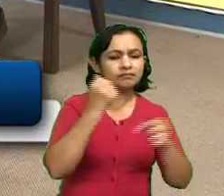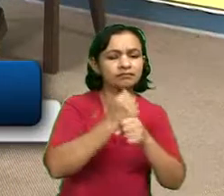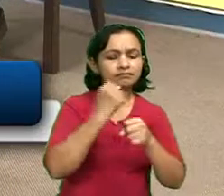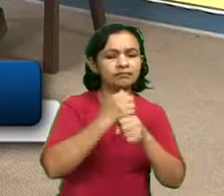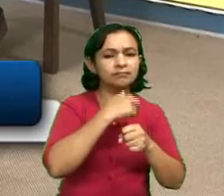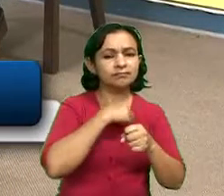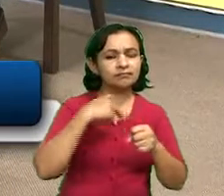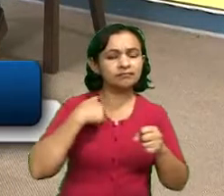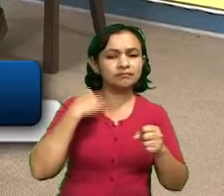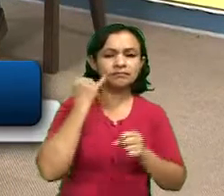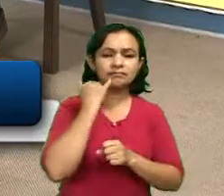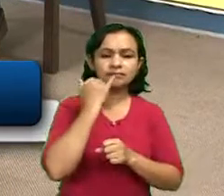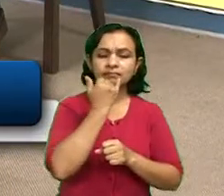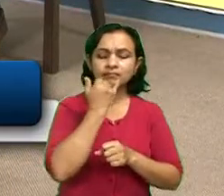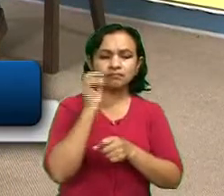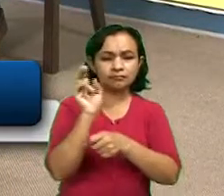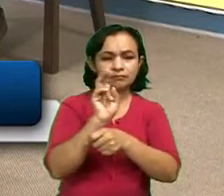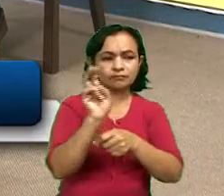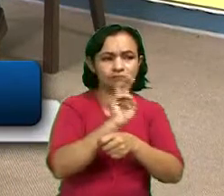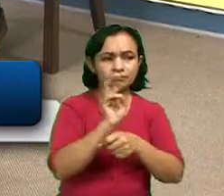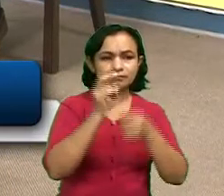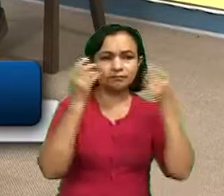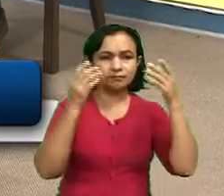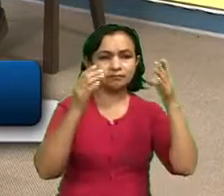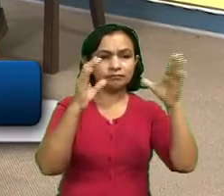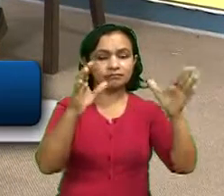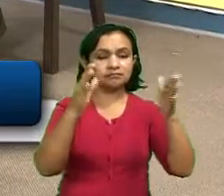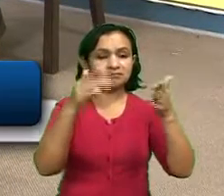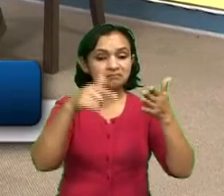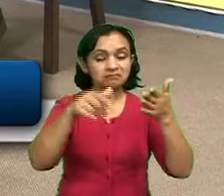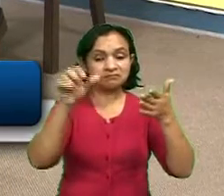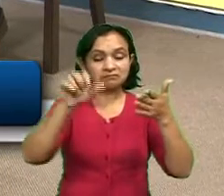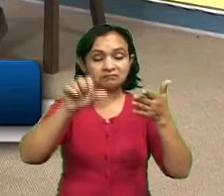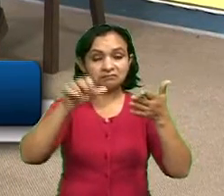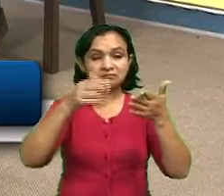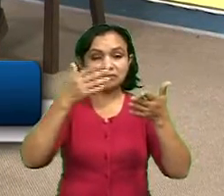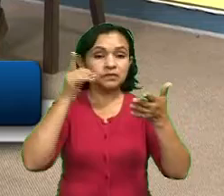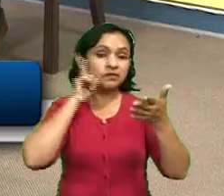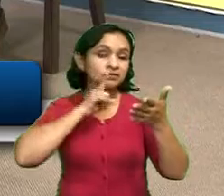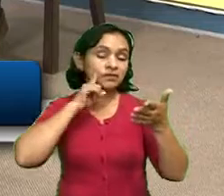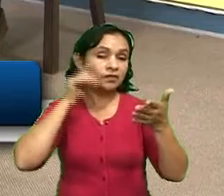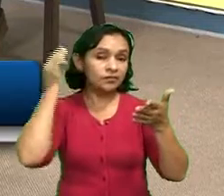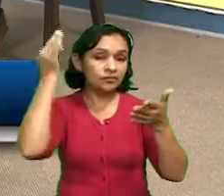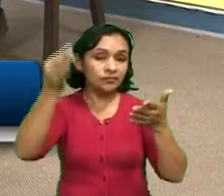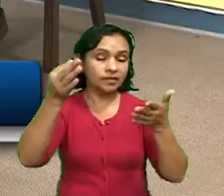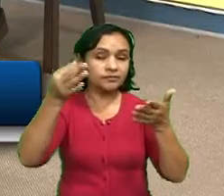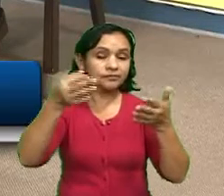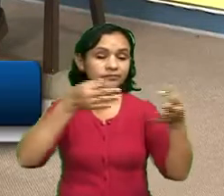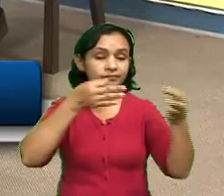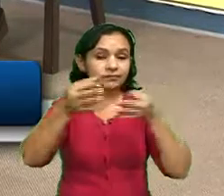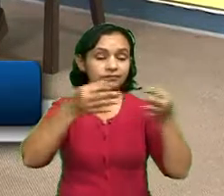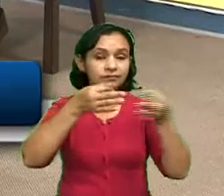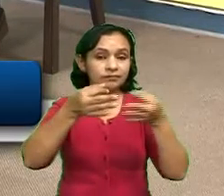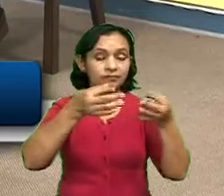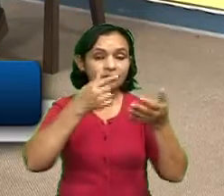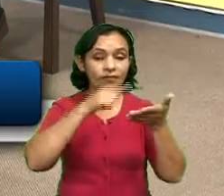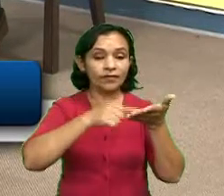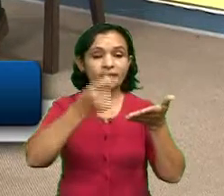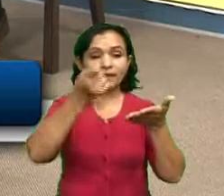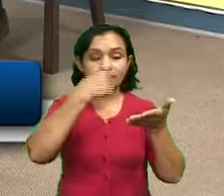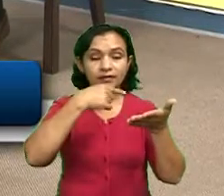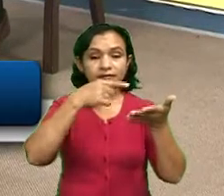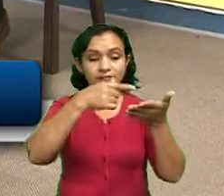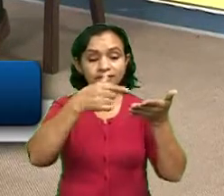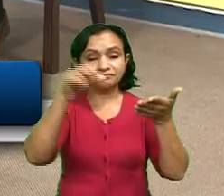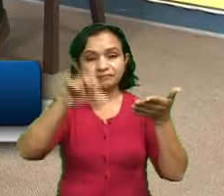realizan para supervisar de que no hayan productos que no son originales, falsos, y